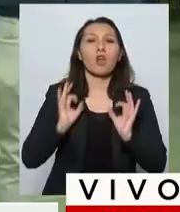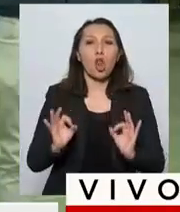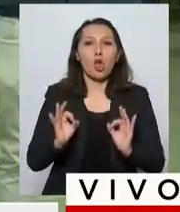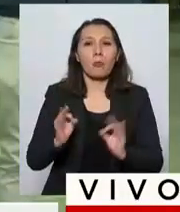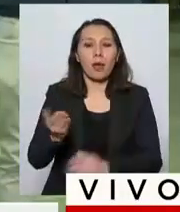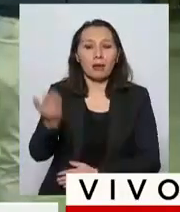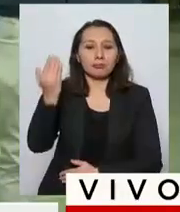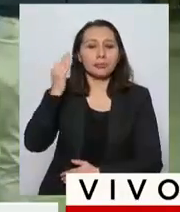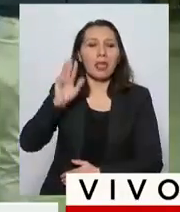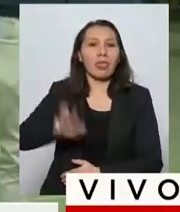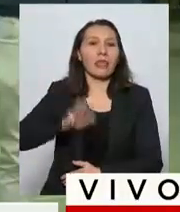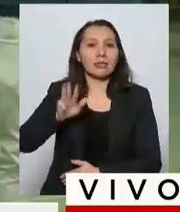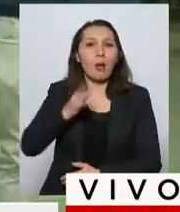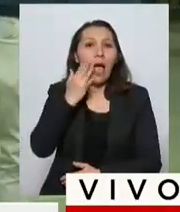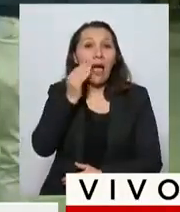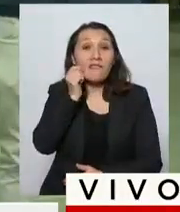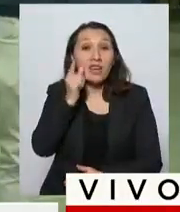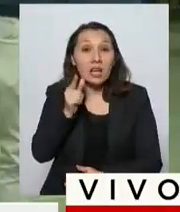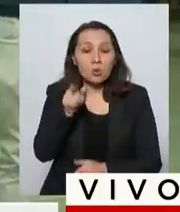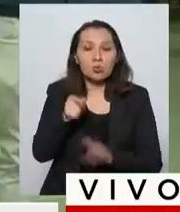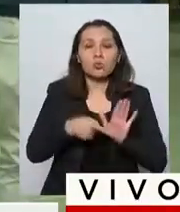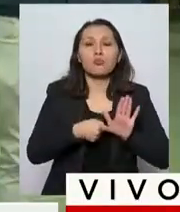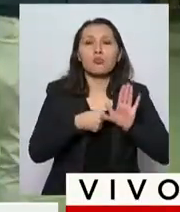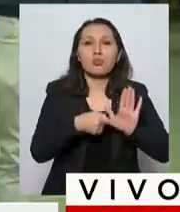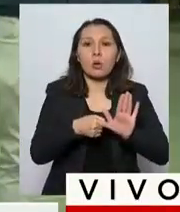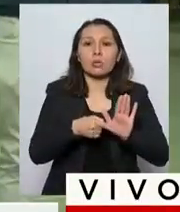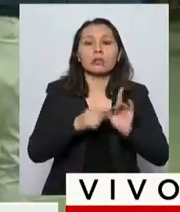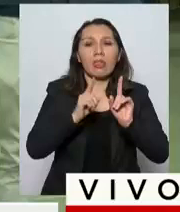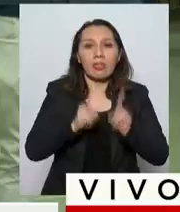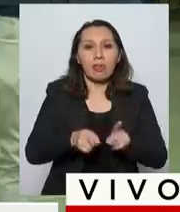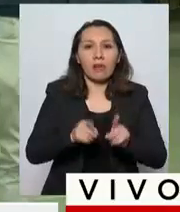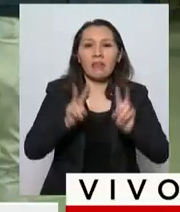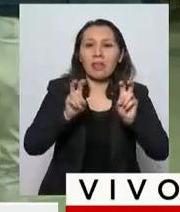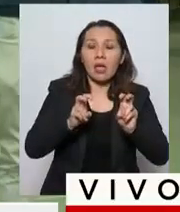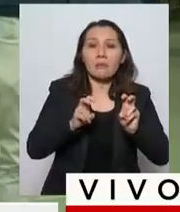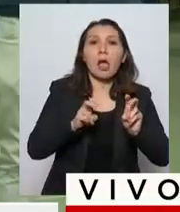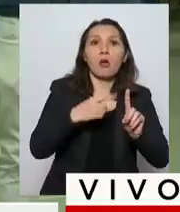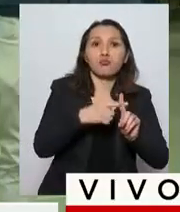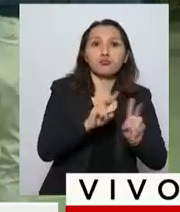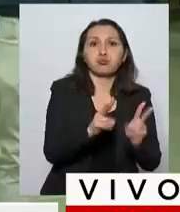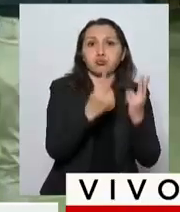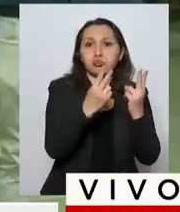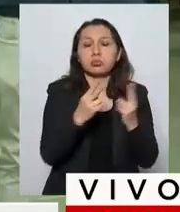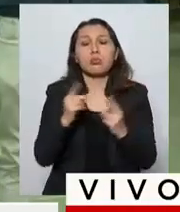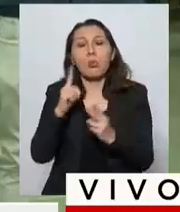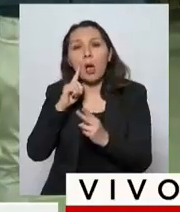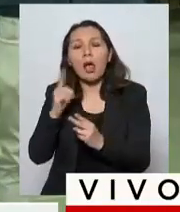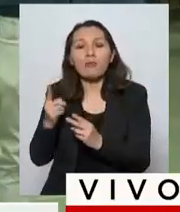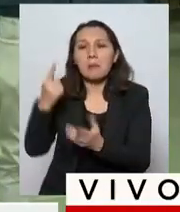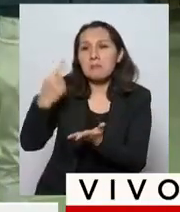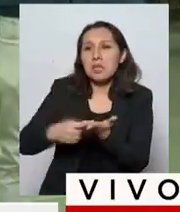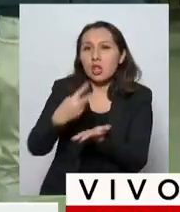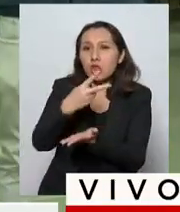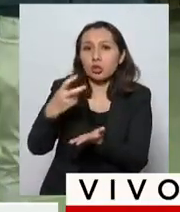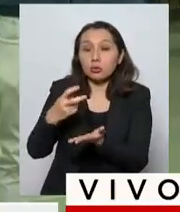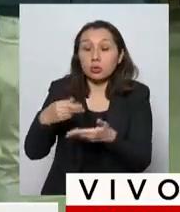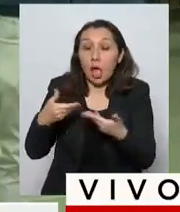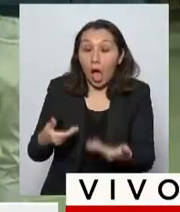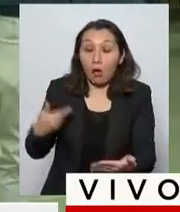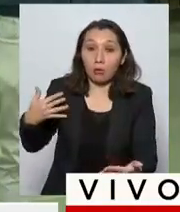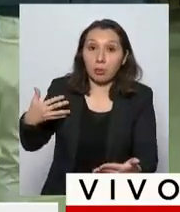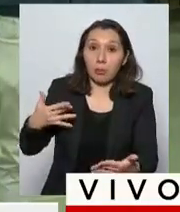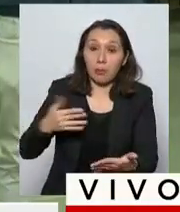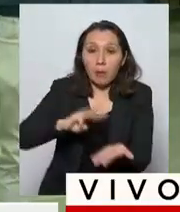del día 19 de abril, donde usted exhibía una distancia entre casos activos y recuperados del orden de los 1.200. Las cifras actuales